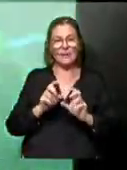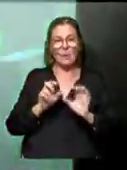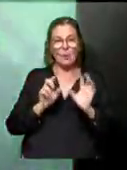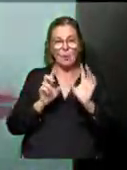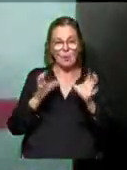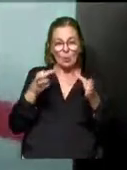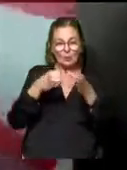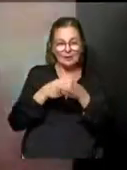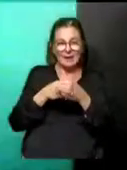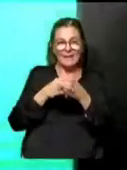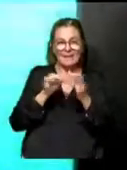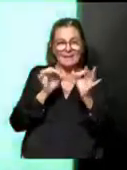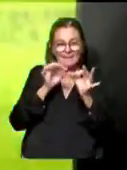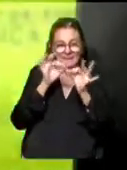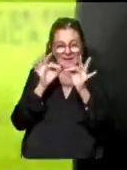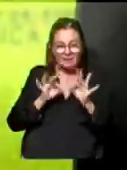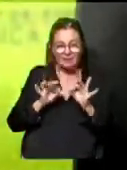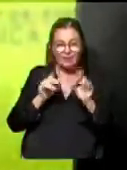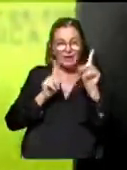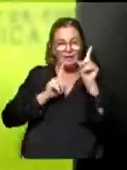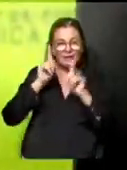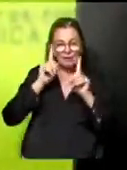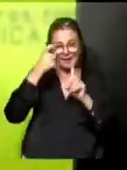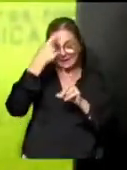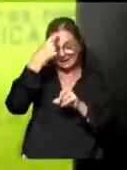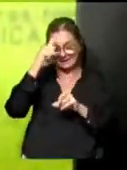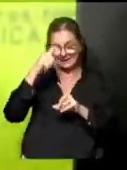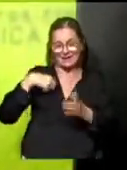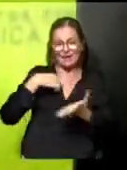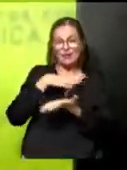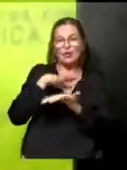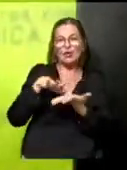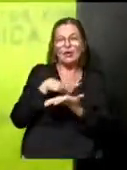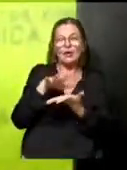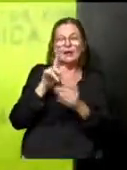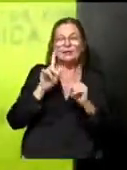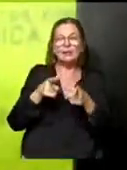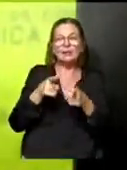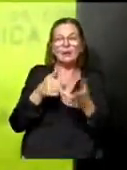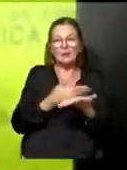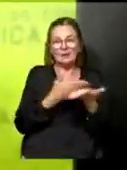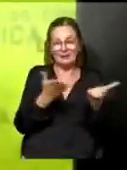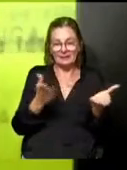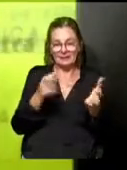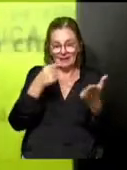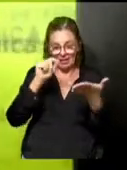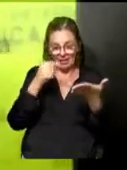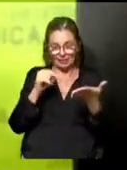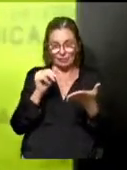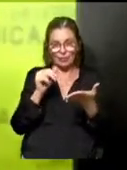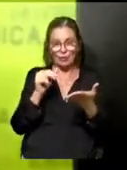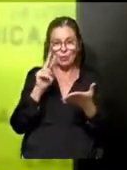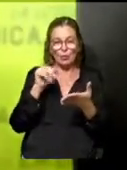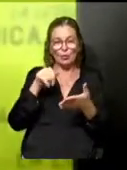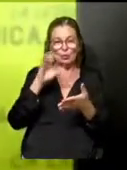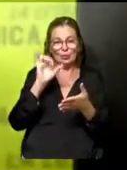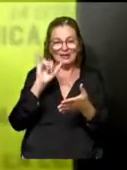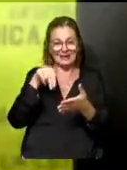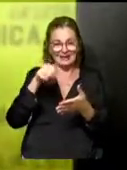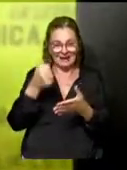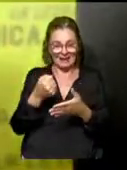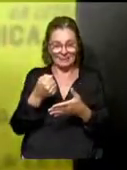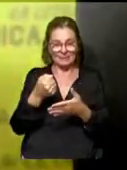y Acceso a Datos de la Facultad de Ciencias Sociales y presenta datos de la Usina de Percepción